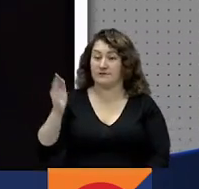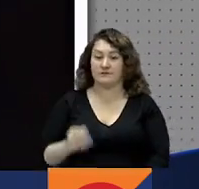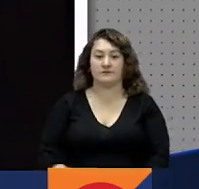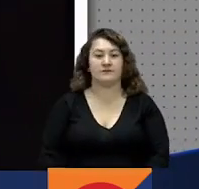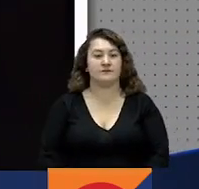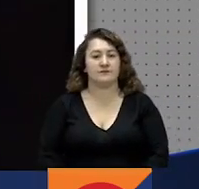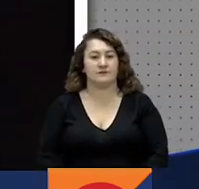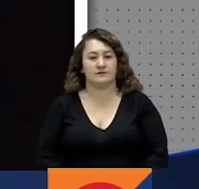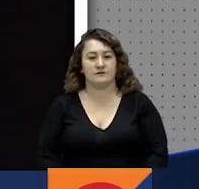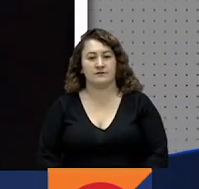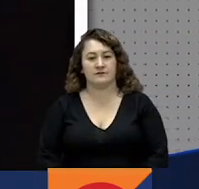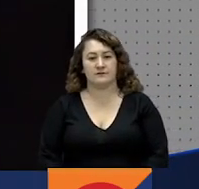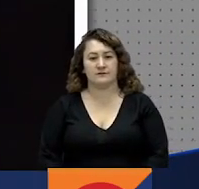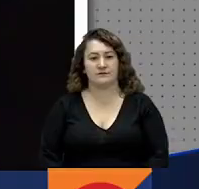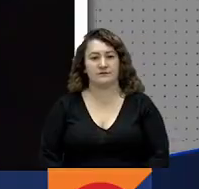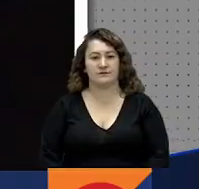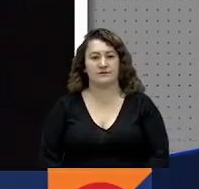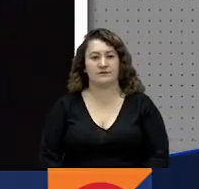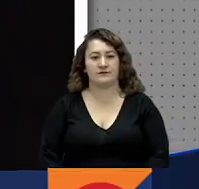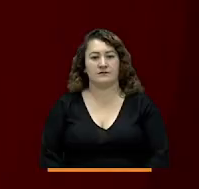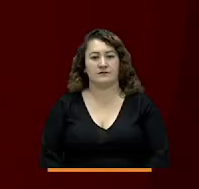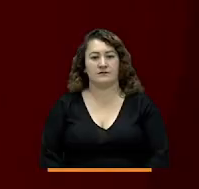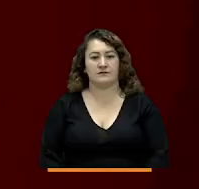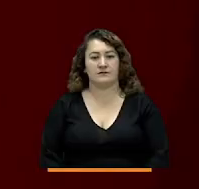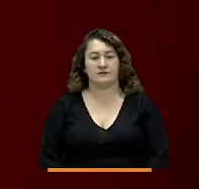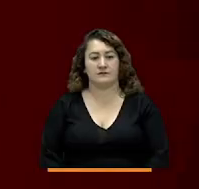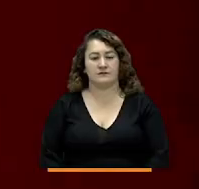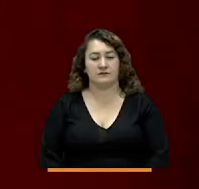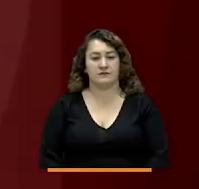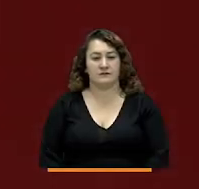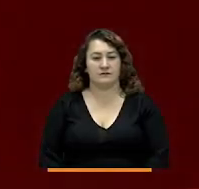Ricardo Leguizamón y Andrés Orozco.